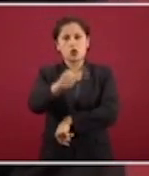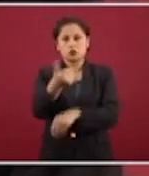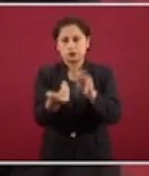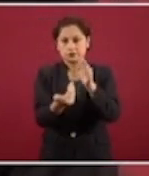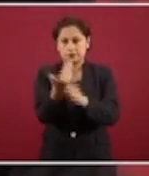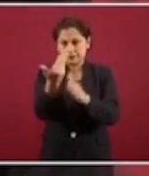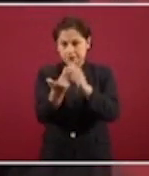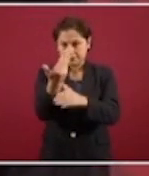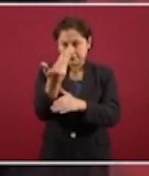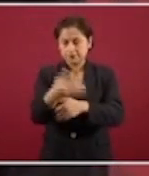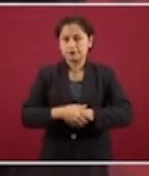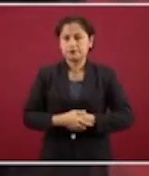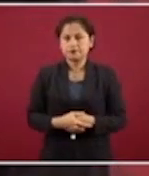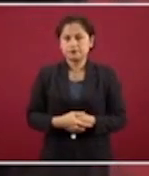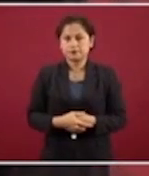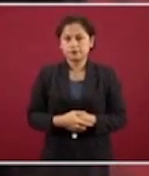y